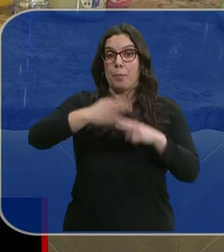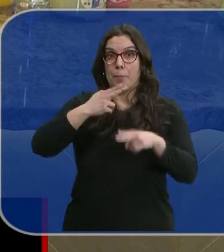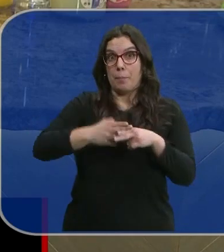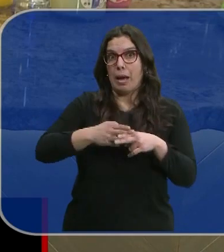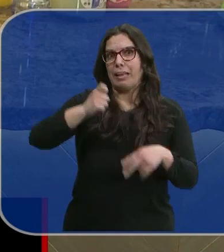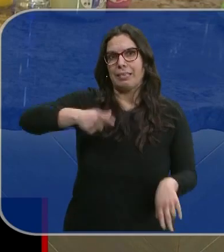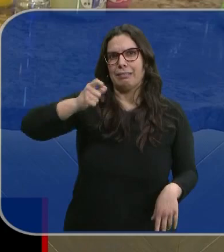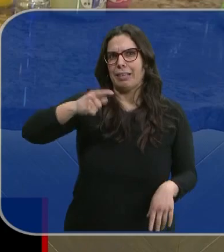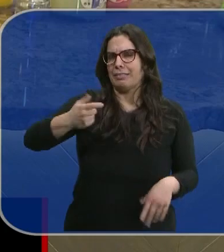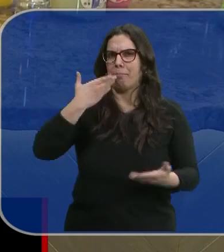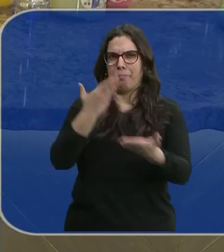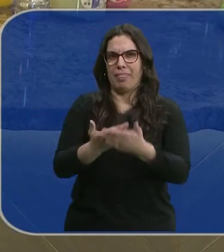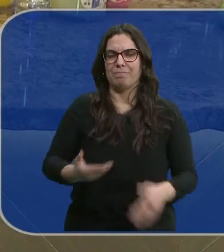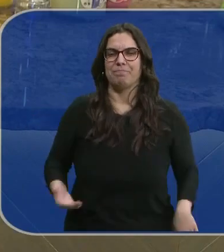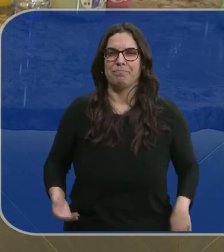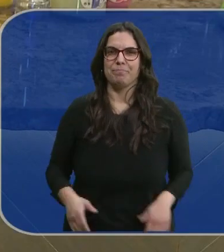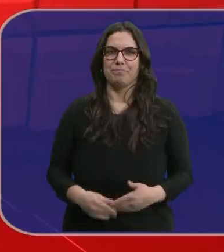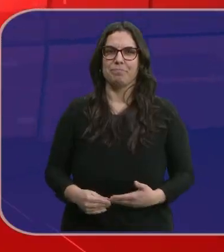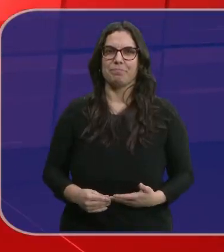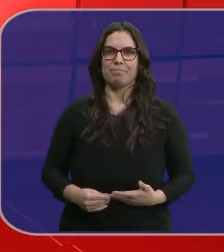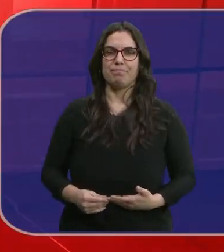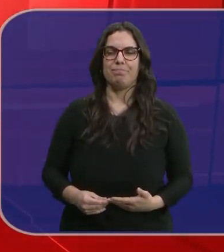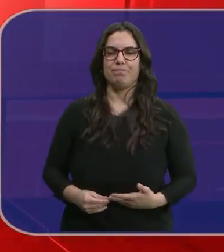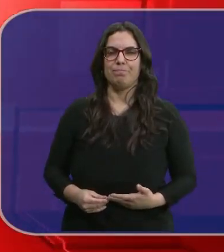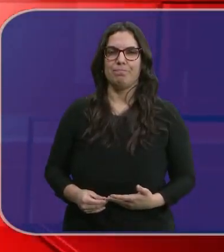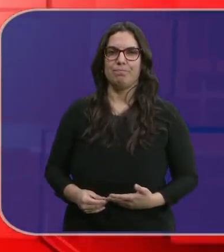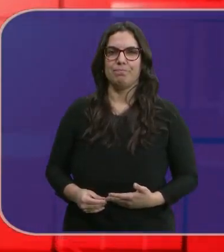hosteleros es muy demandada.